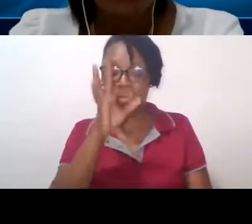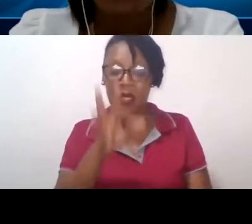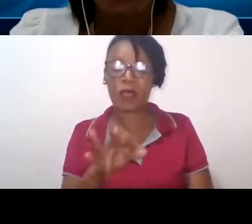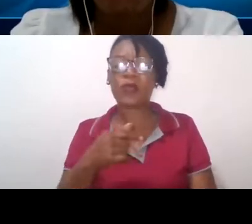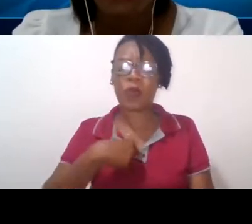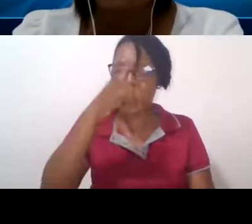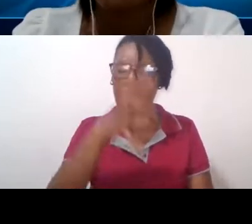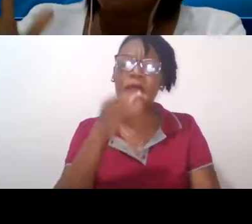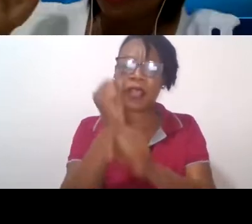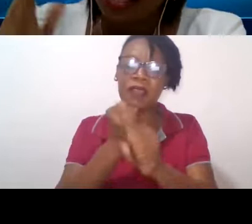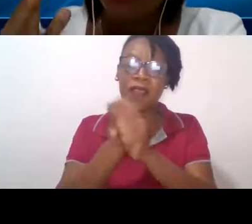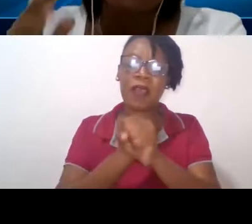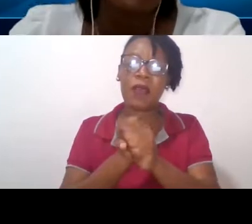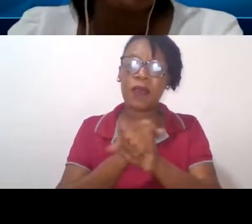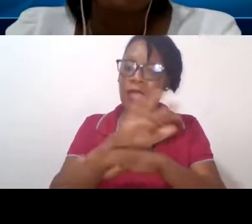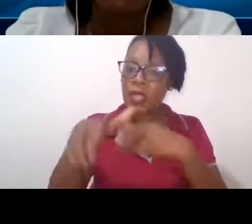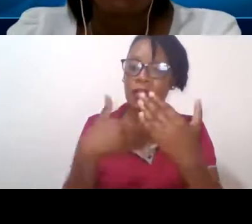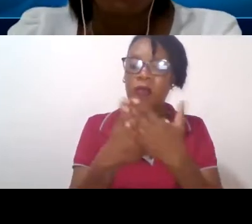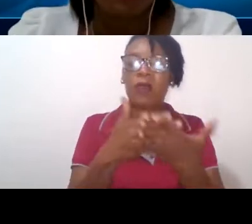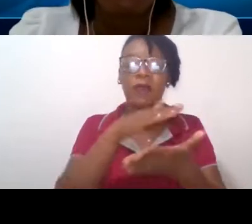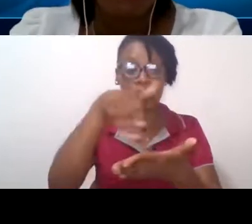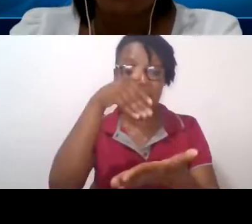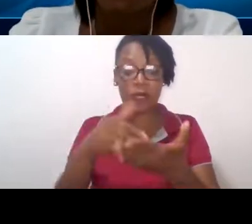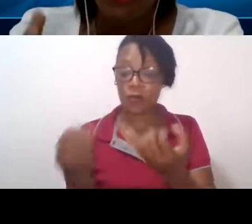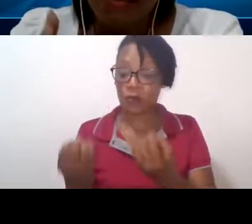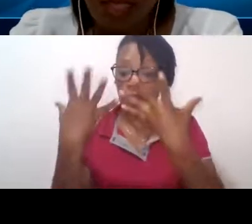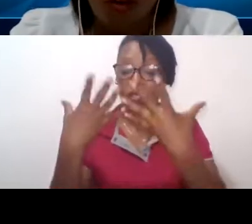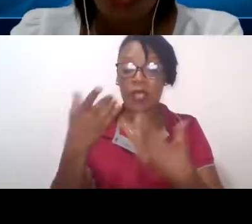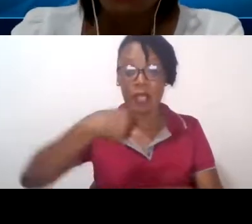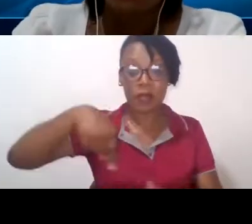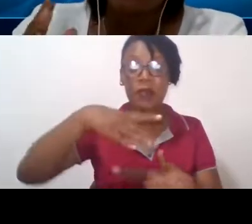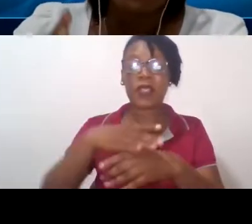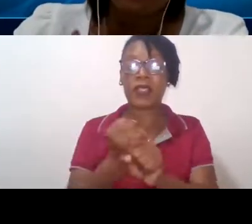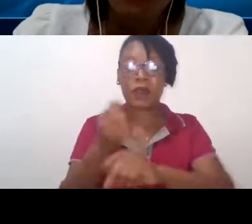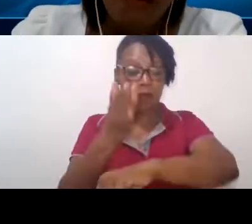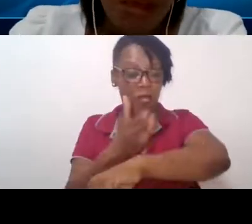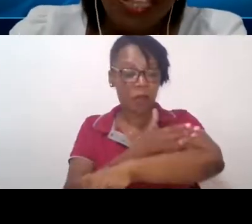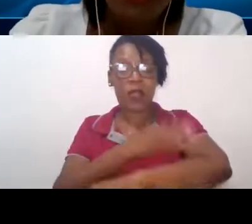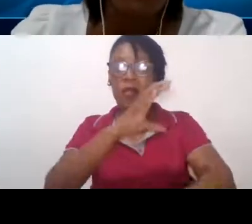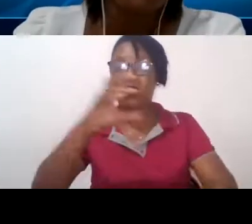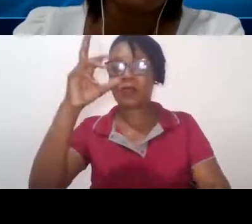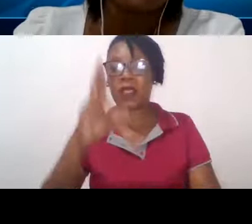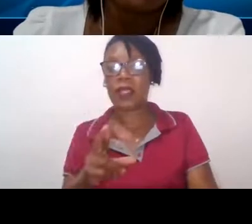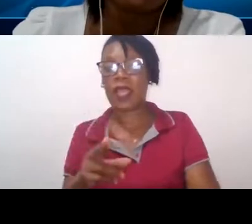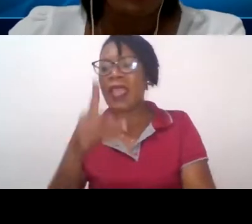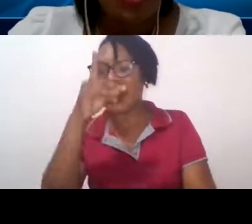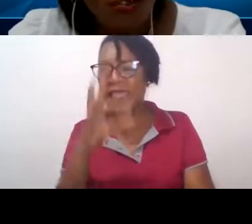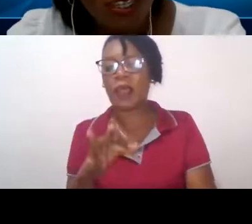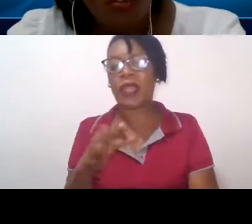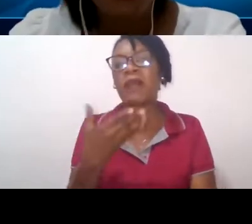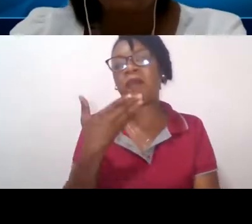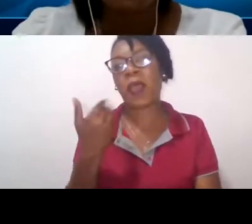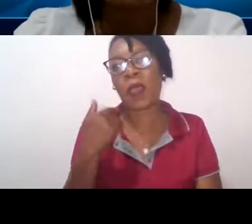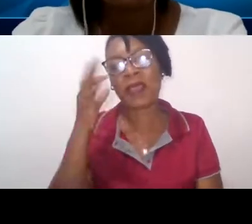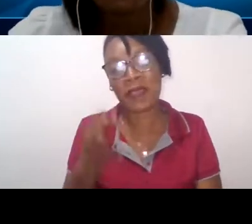centros educativos del país y creo que estamos haciendo a Costa Rica diferente y mejor. Creo que somos más los que estamos haciendo el bien que los